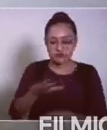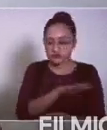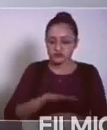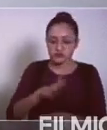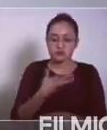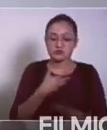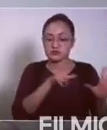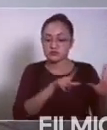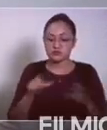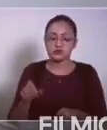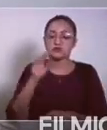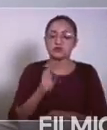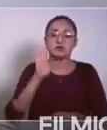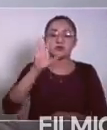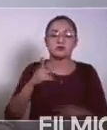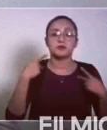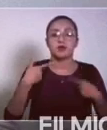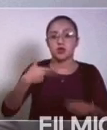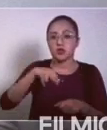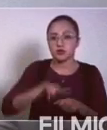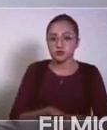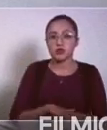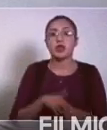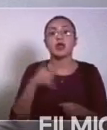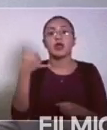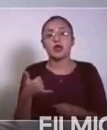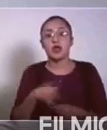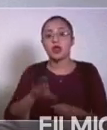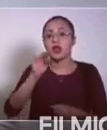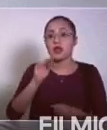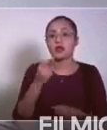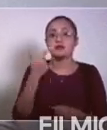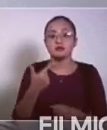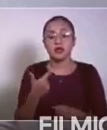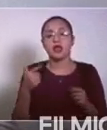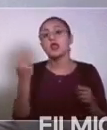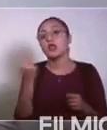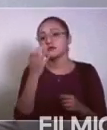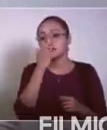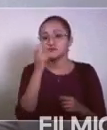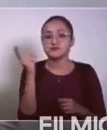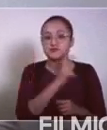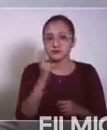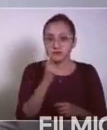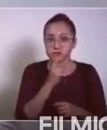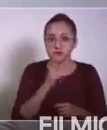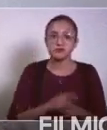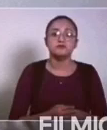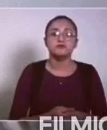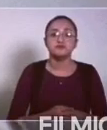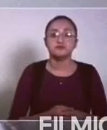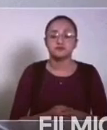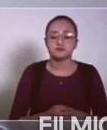tenemos 795 pacientes hospitalizados y 97 de ellos requieren de ventilación mecánica asistida